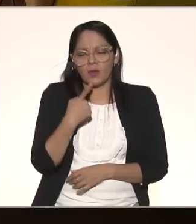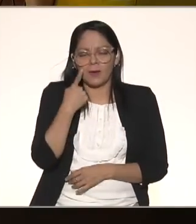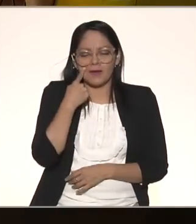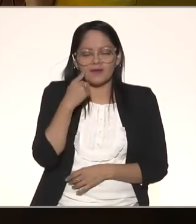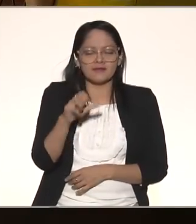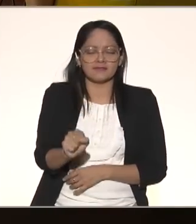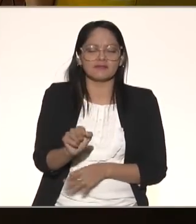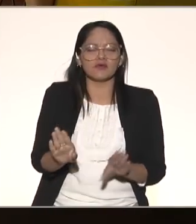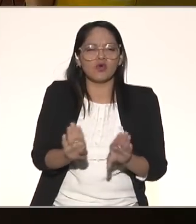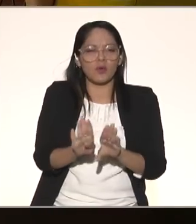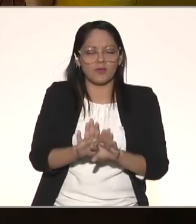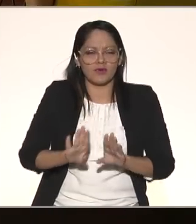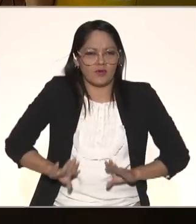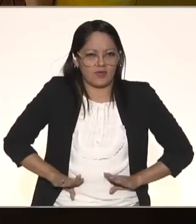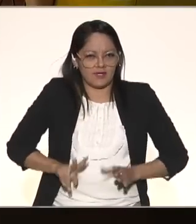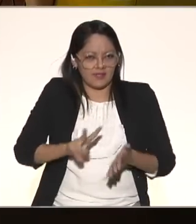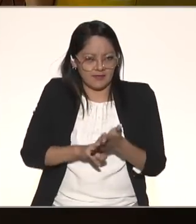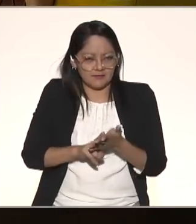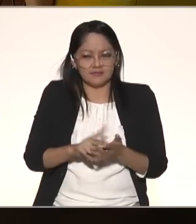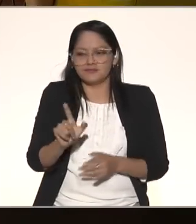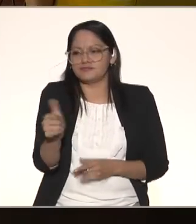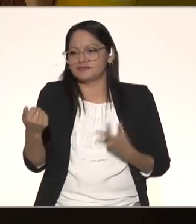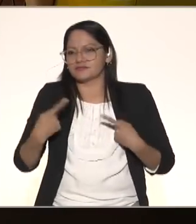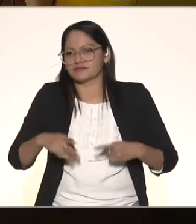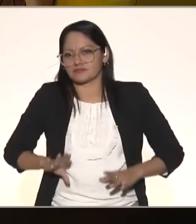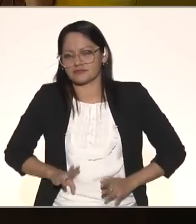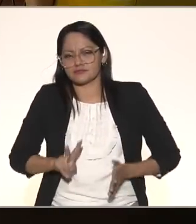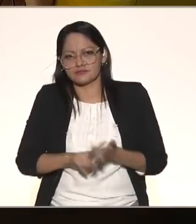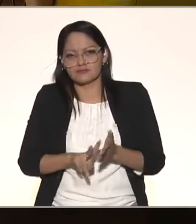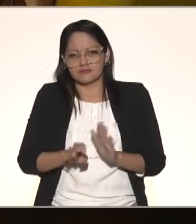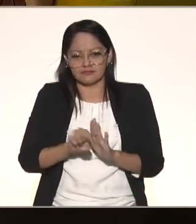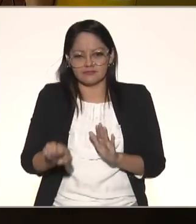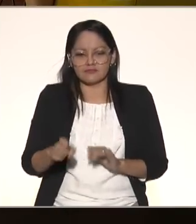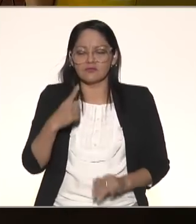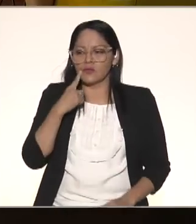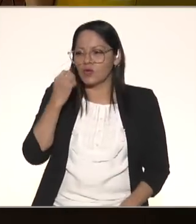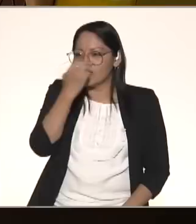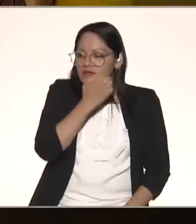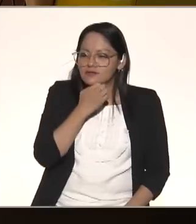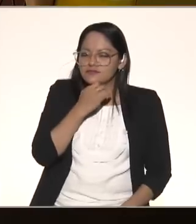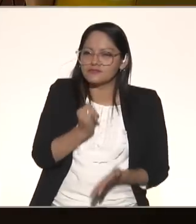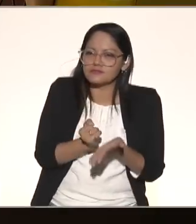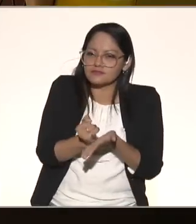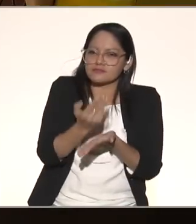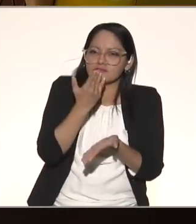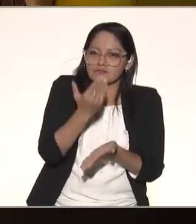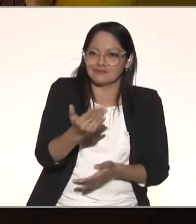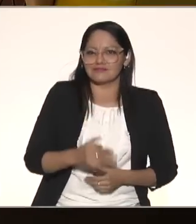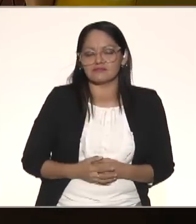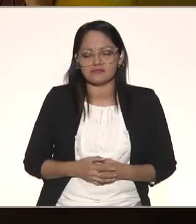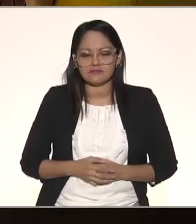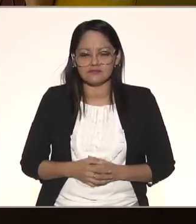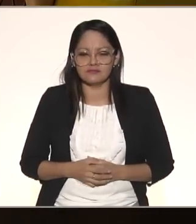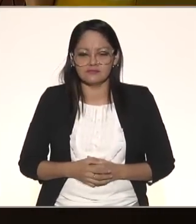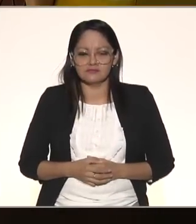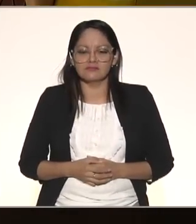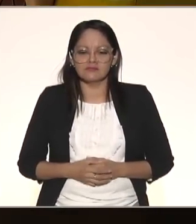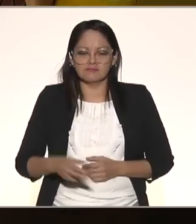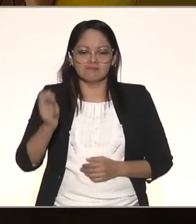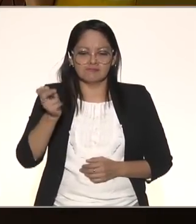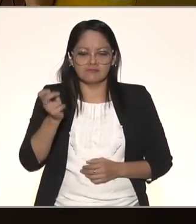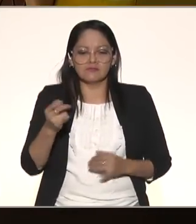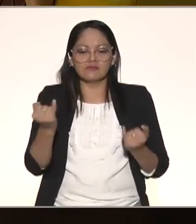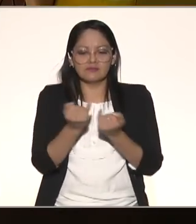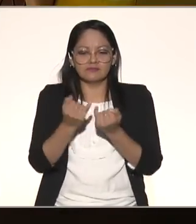mis valores y los valores de las otras personas observa cuáles son las decisiones? Exactamente. Tenemos